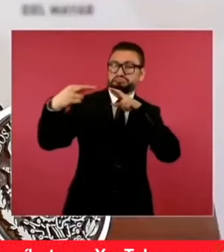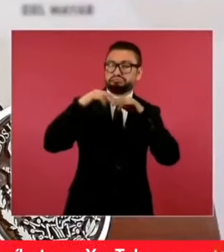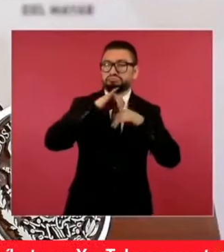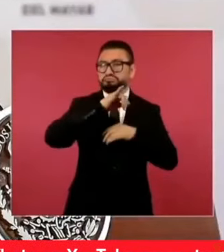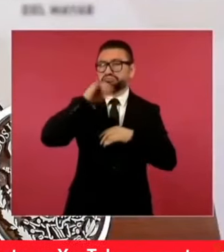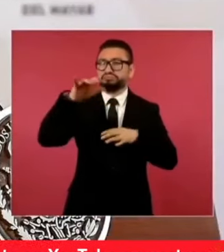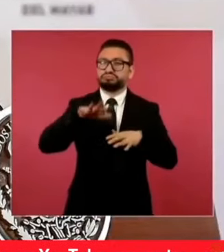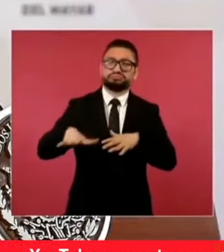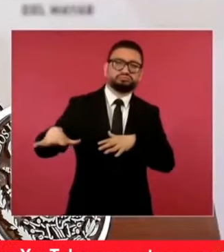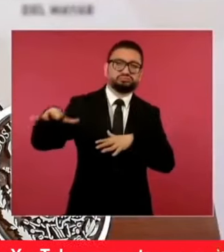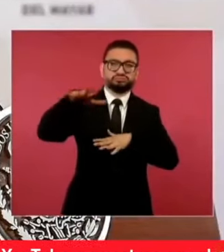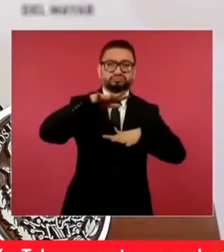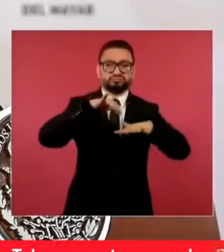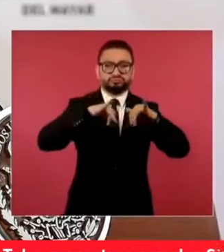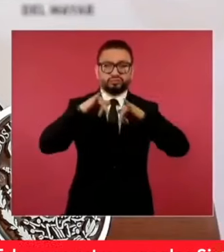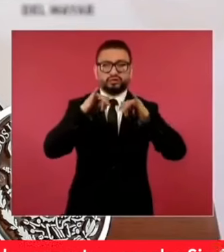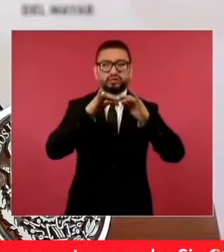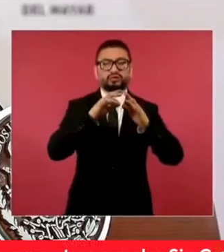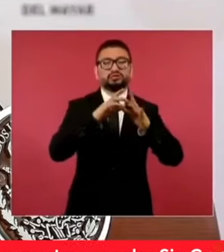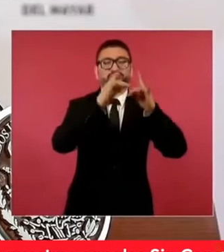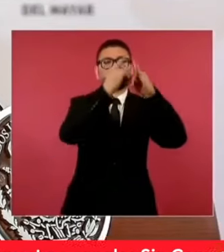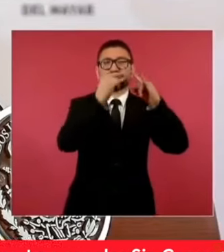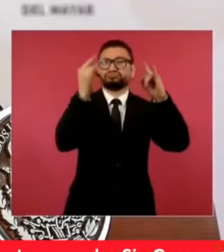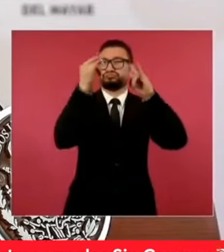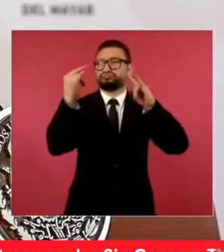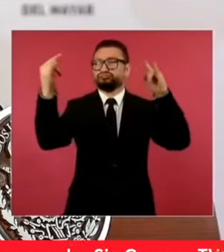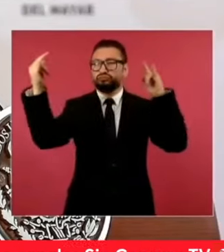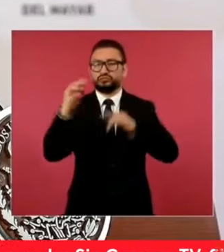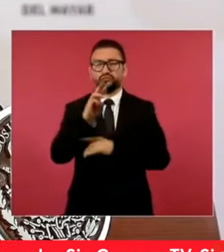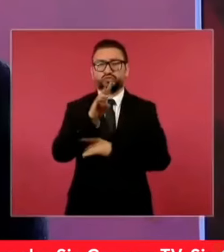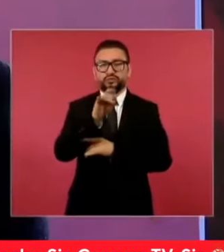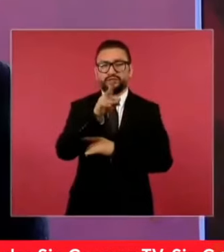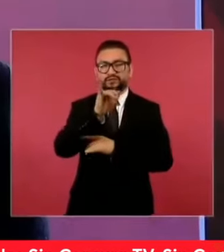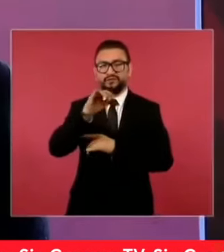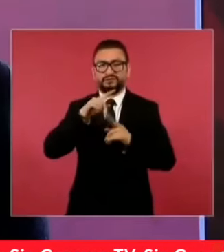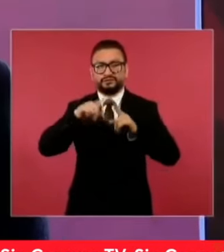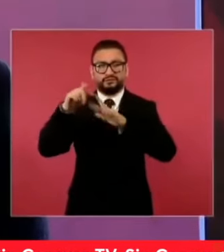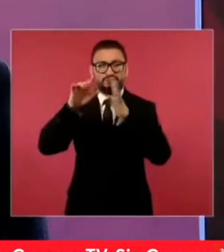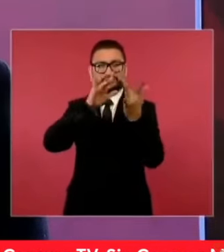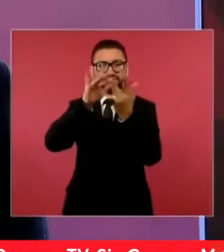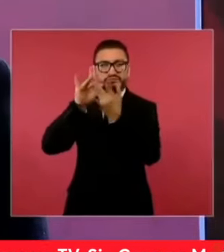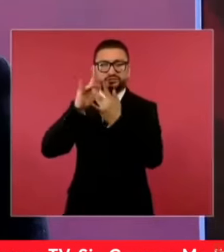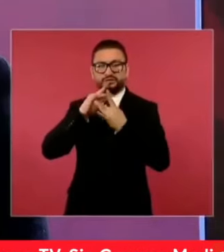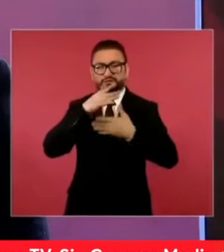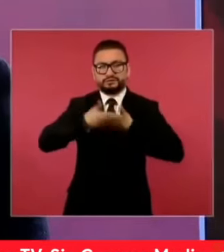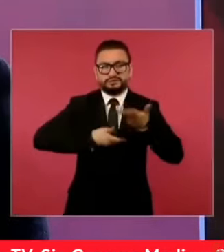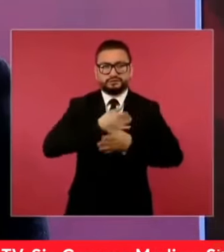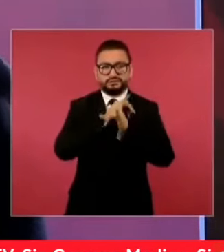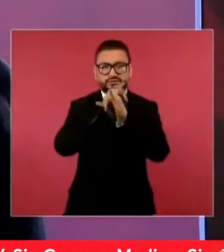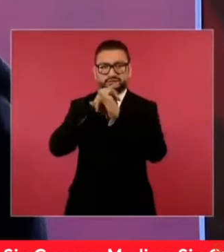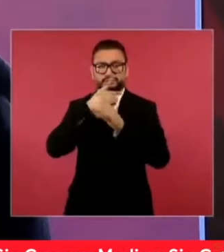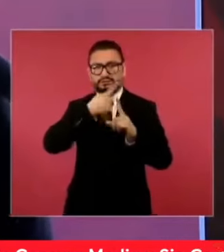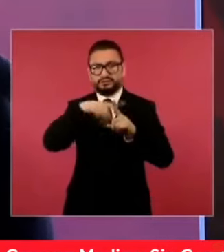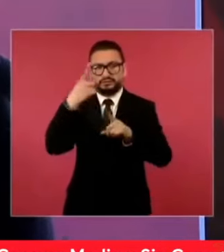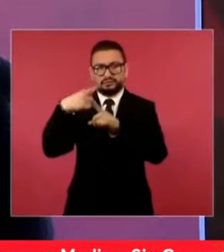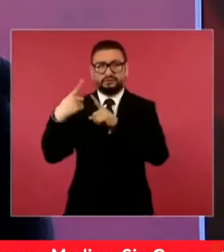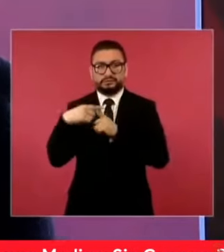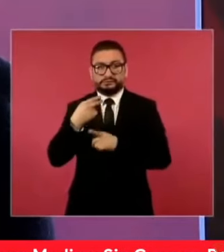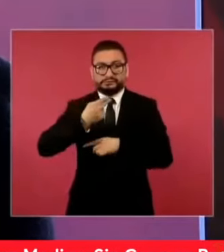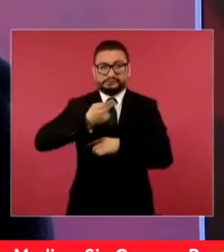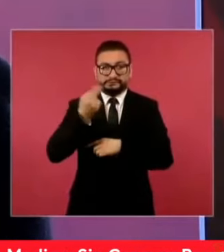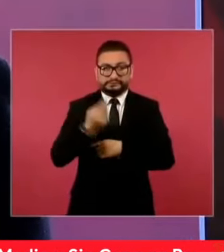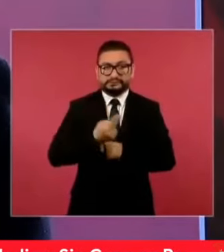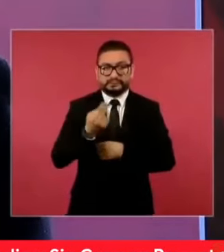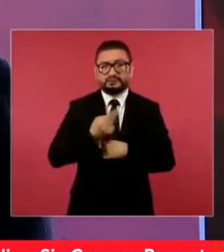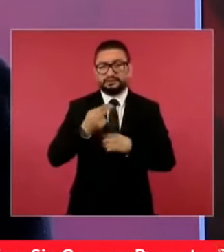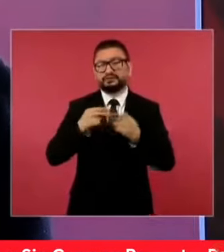grandes porciones de las torres y equipos Wi-Fi, así como muchos otros servicios de internet que pueden requerirse